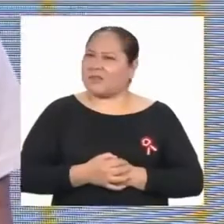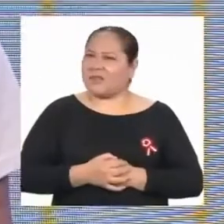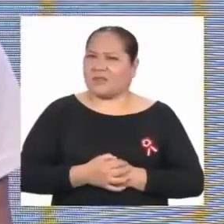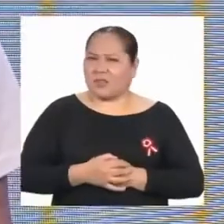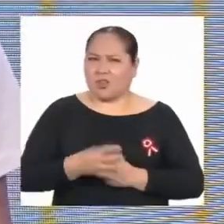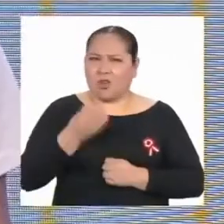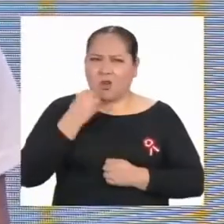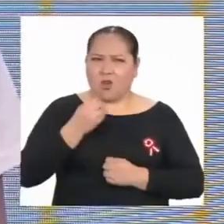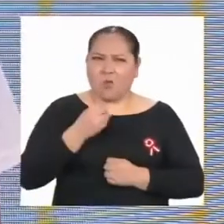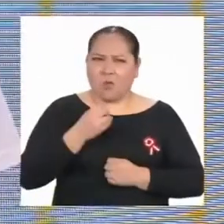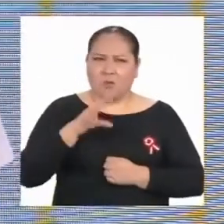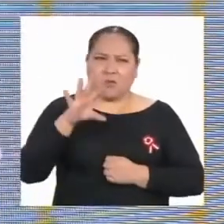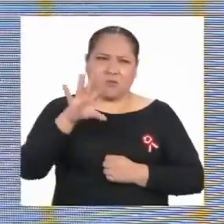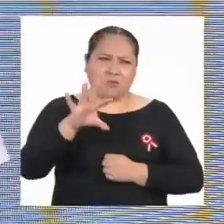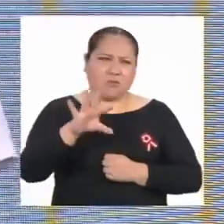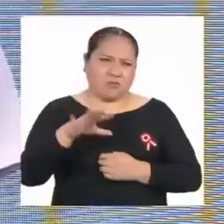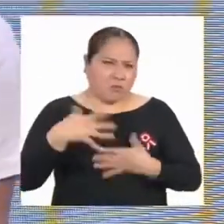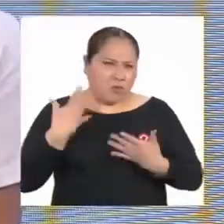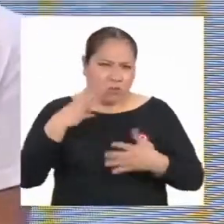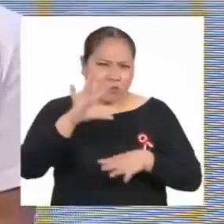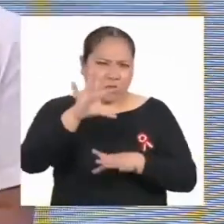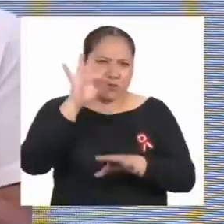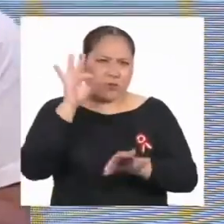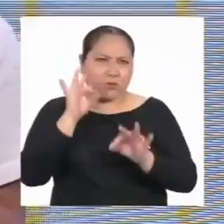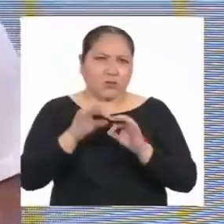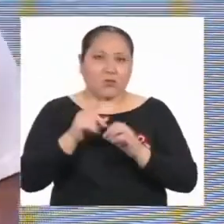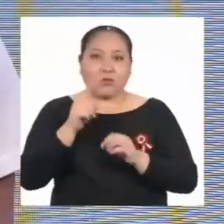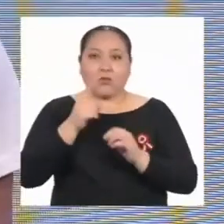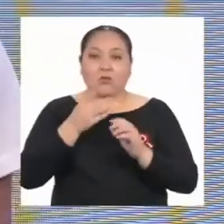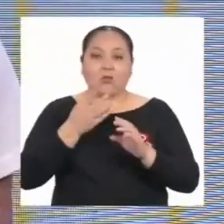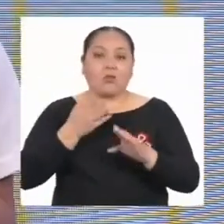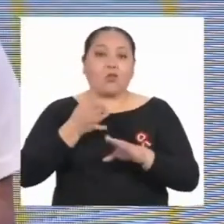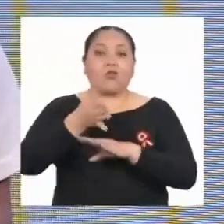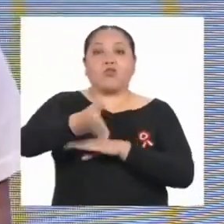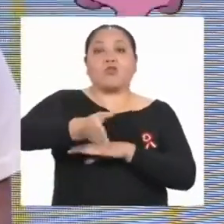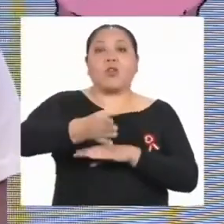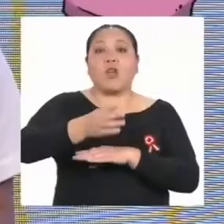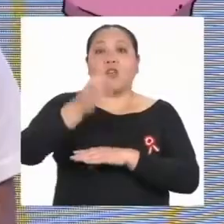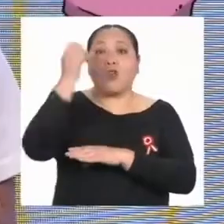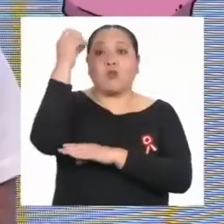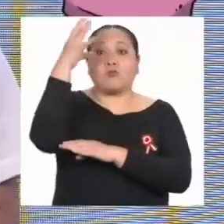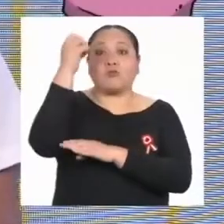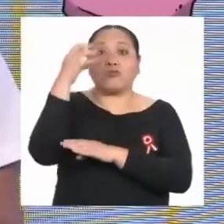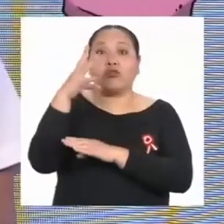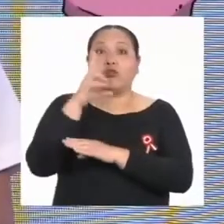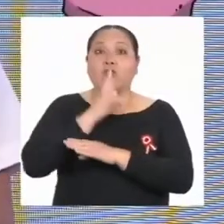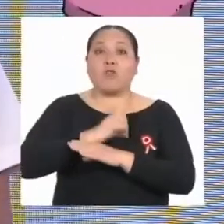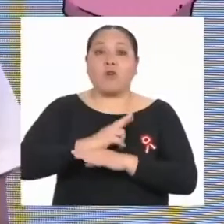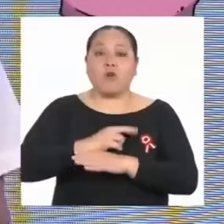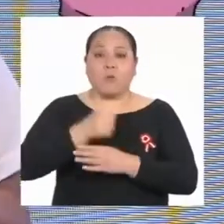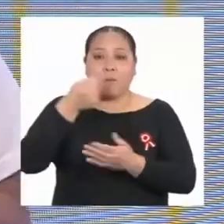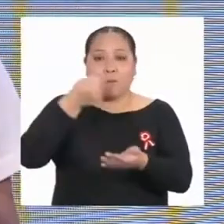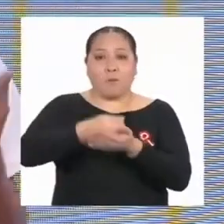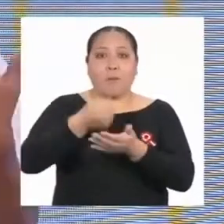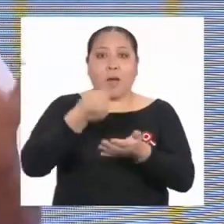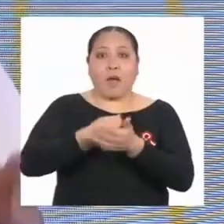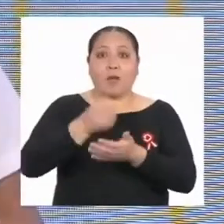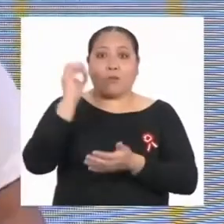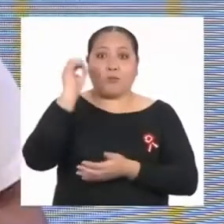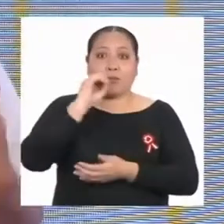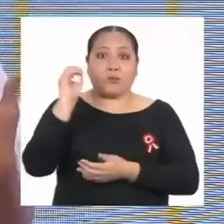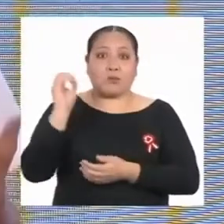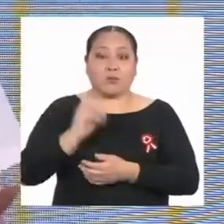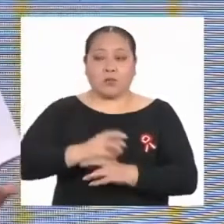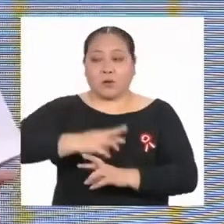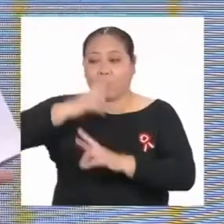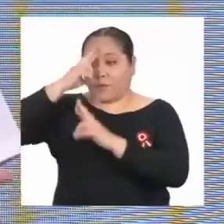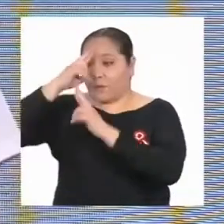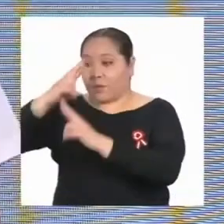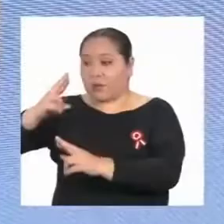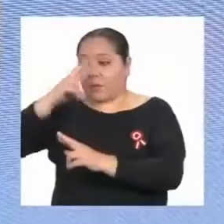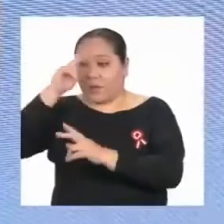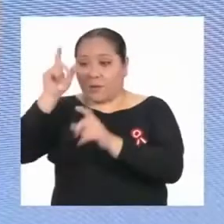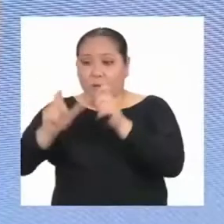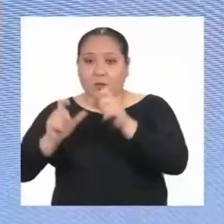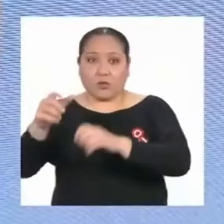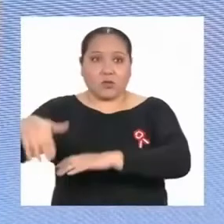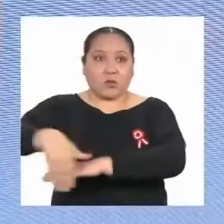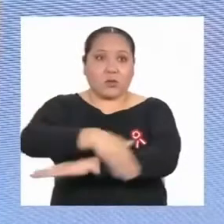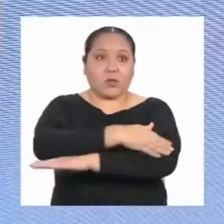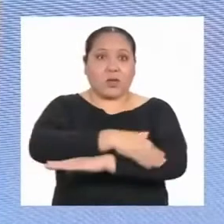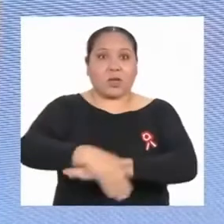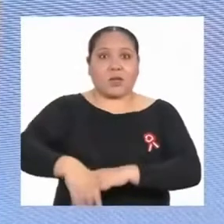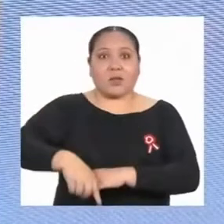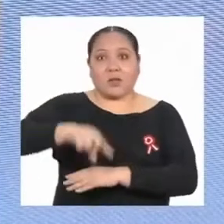lo conseguimos? Pues no pasándonos la luz roja, pagando nuestros impuestos, respetando a los demás en las calles.